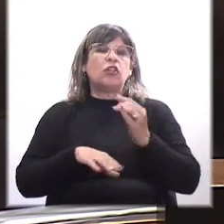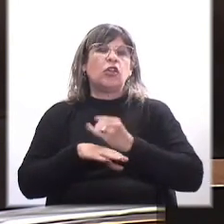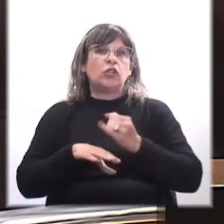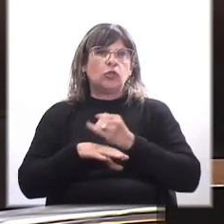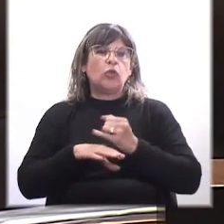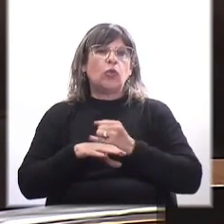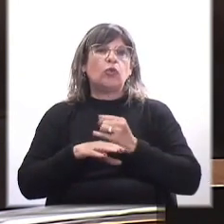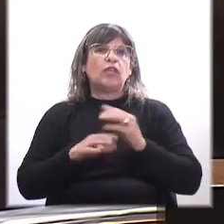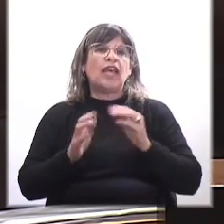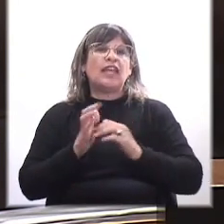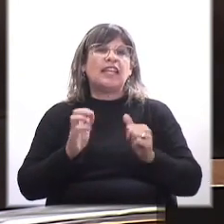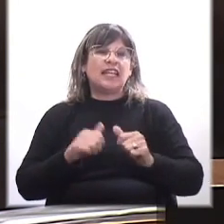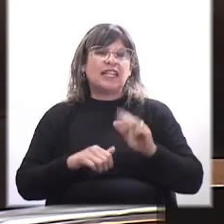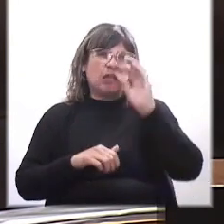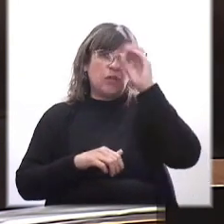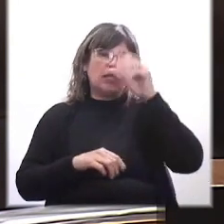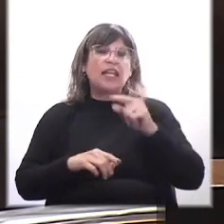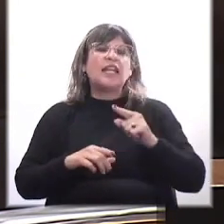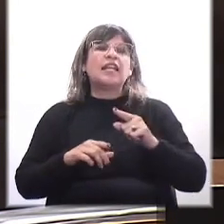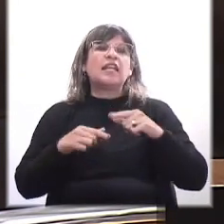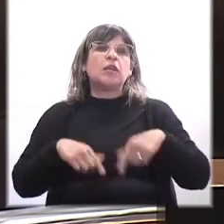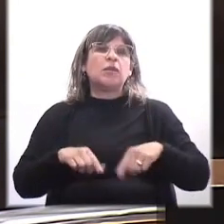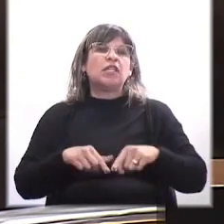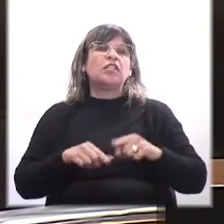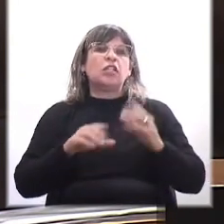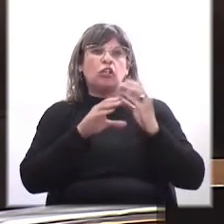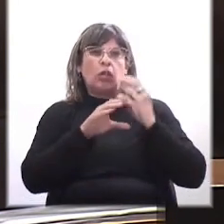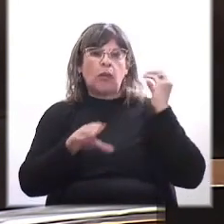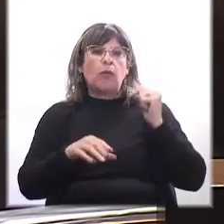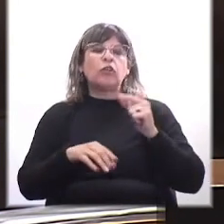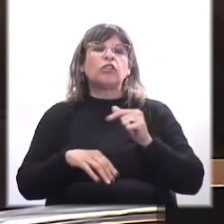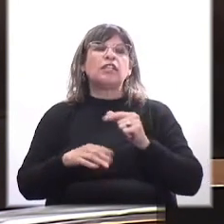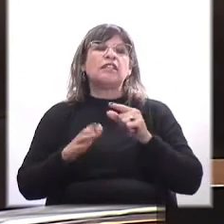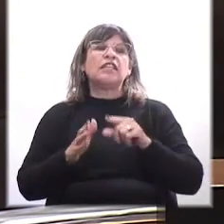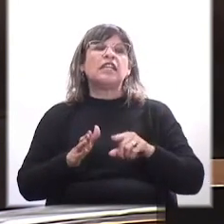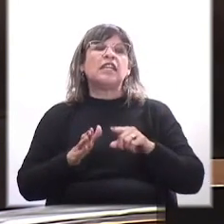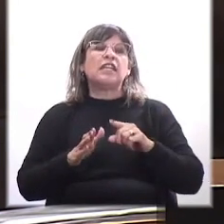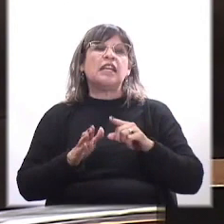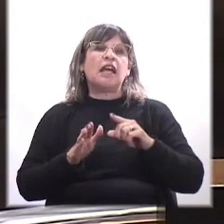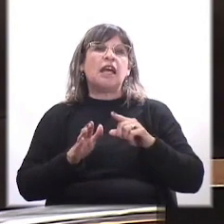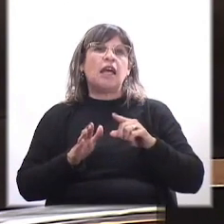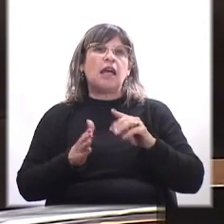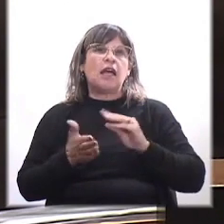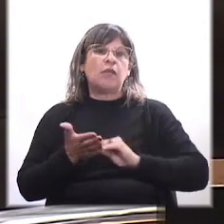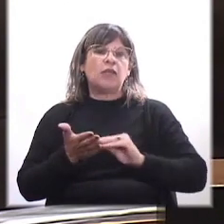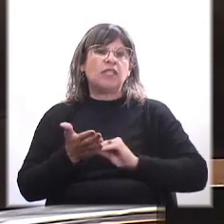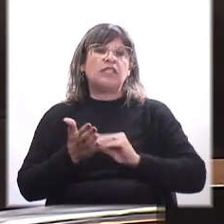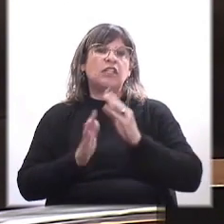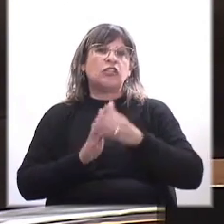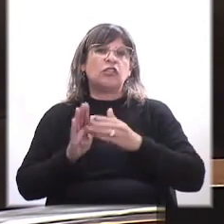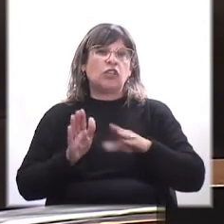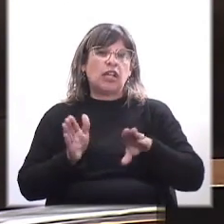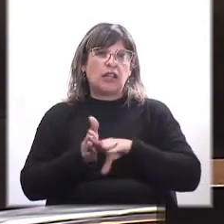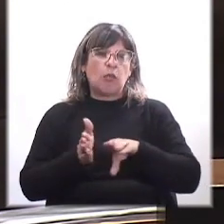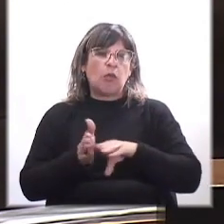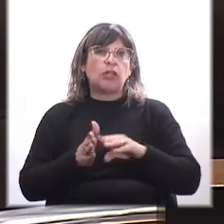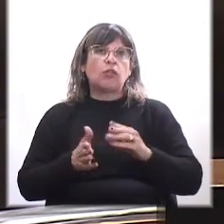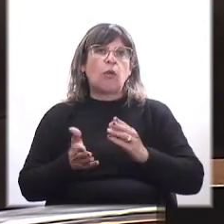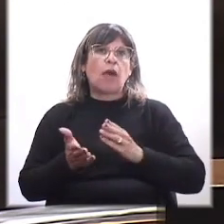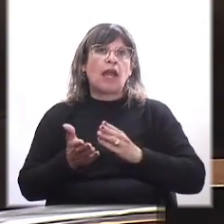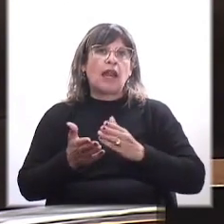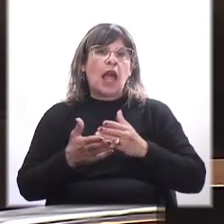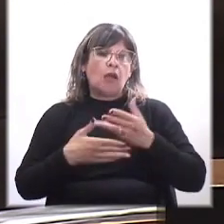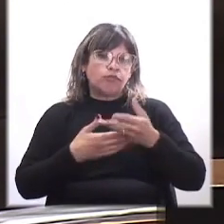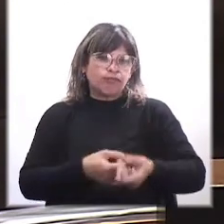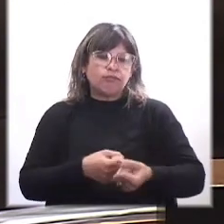el Ministerio de Transporte y Obras Públicas, la Administración Nacional de Puertos, para la cooperación en el